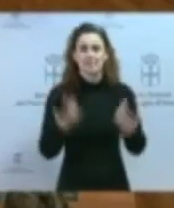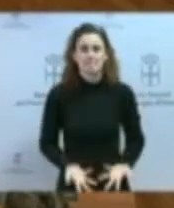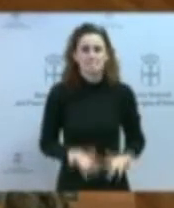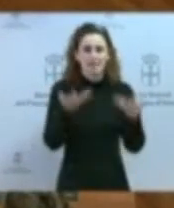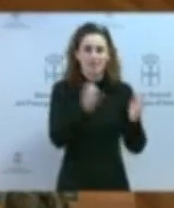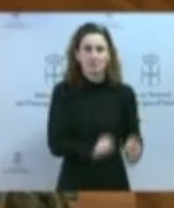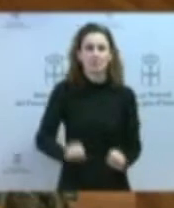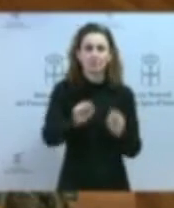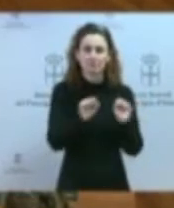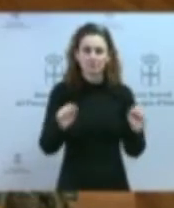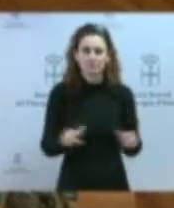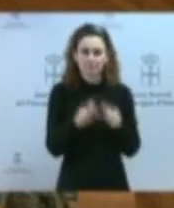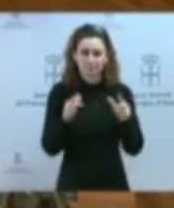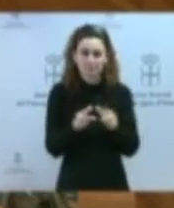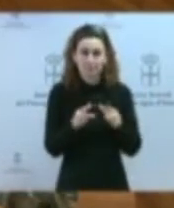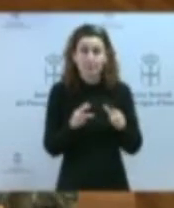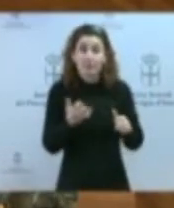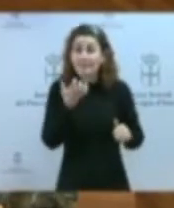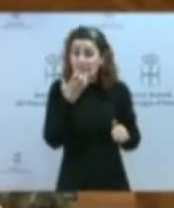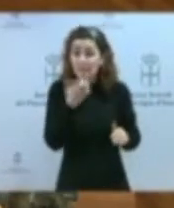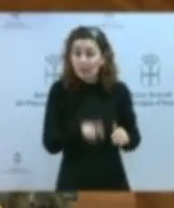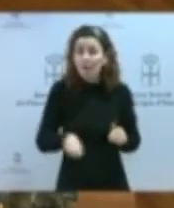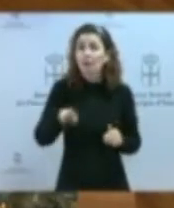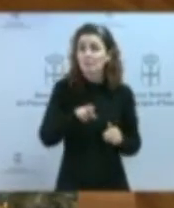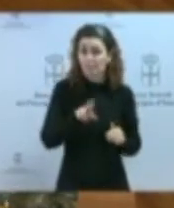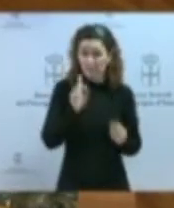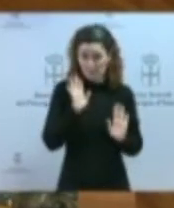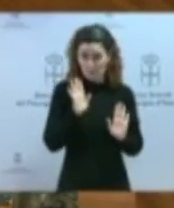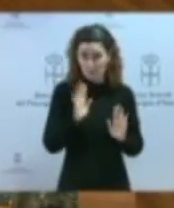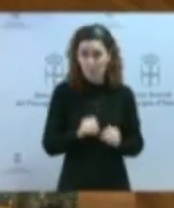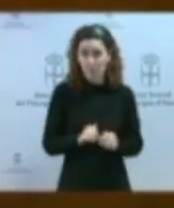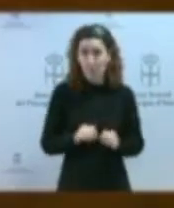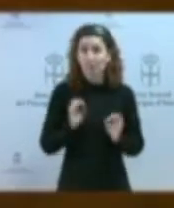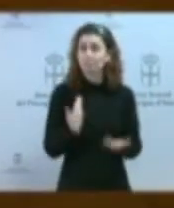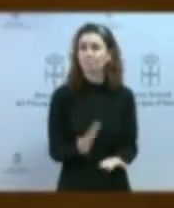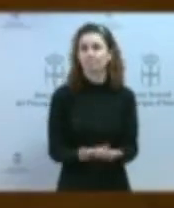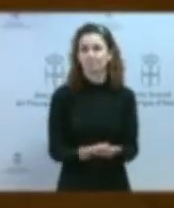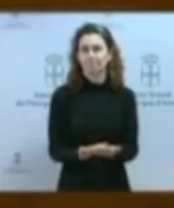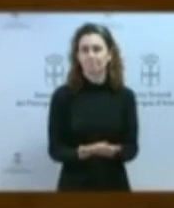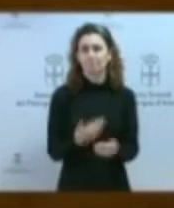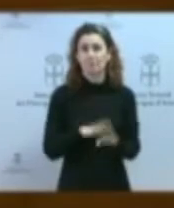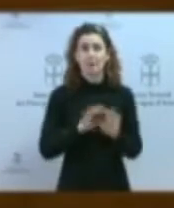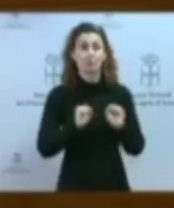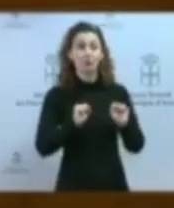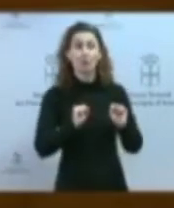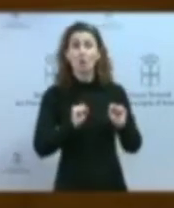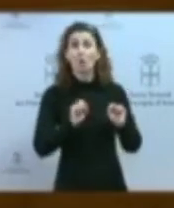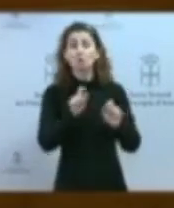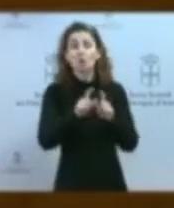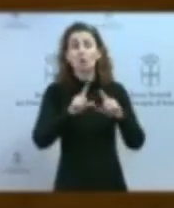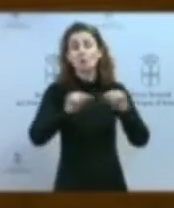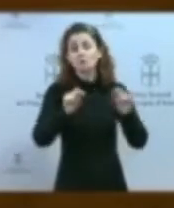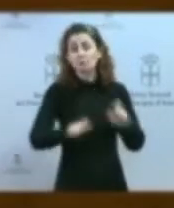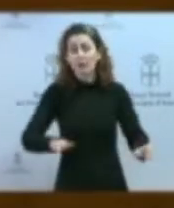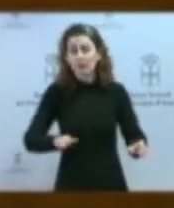insistió reiteradamente en que era la garantía de impedir que hubiese más recursos para el asturiano, de bloquear cualquier incremento impositivo a las grandes fortunas y rentas más